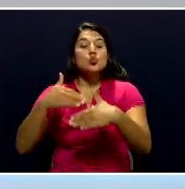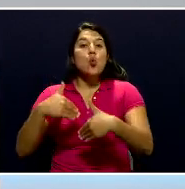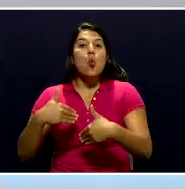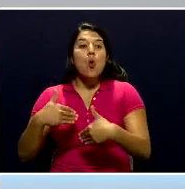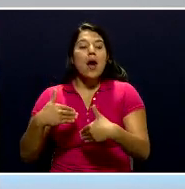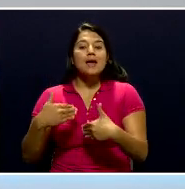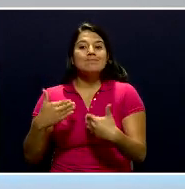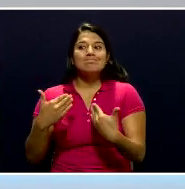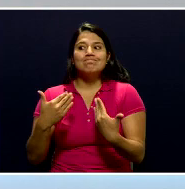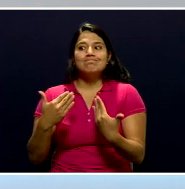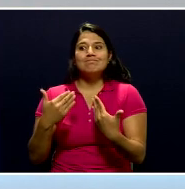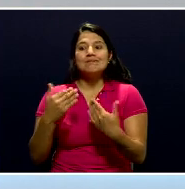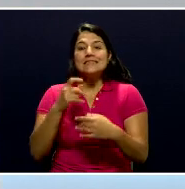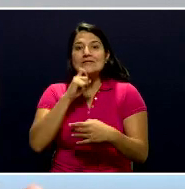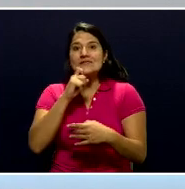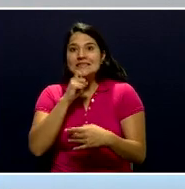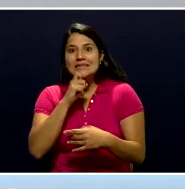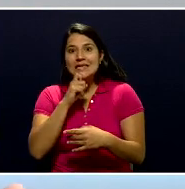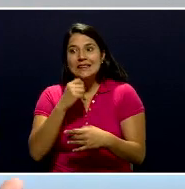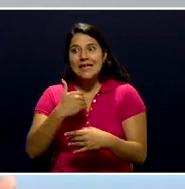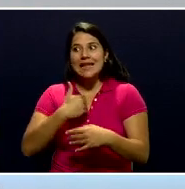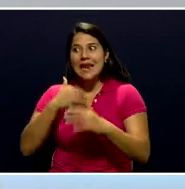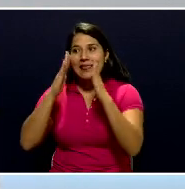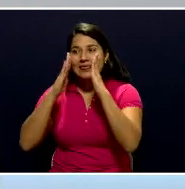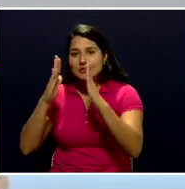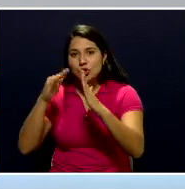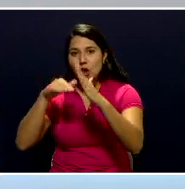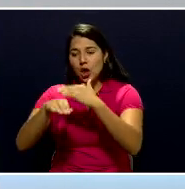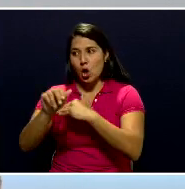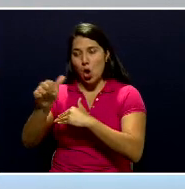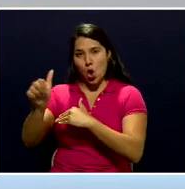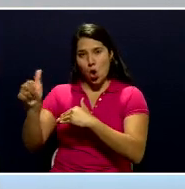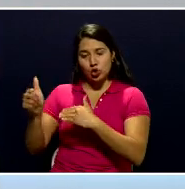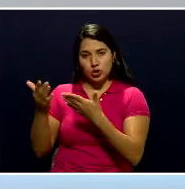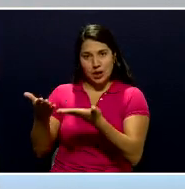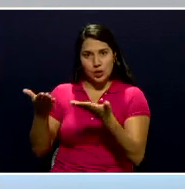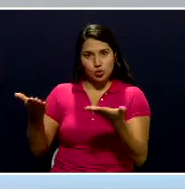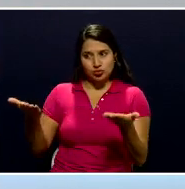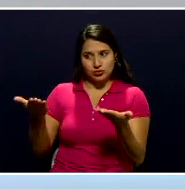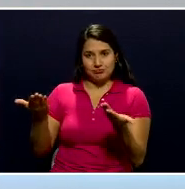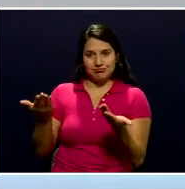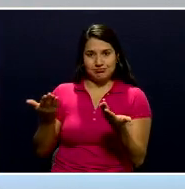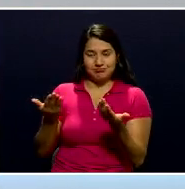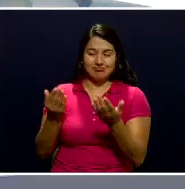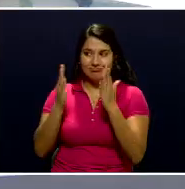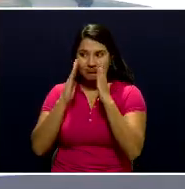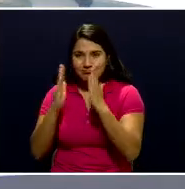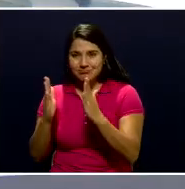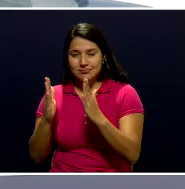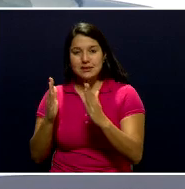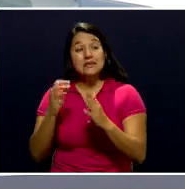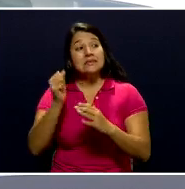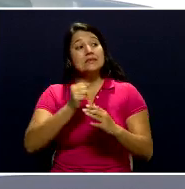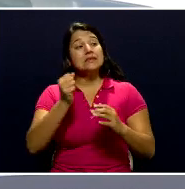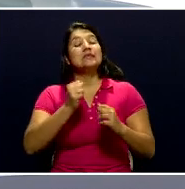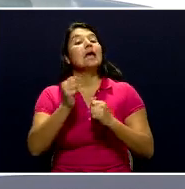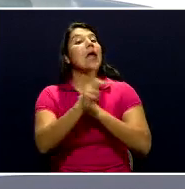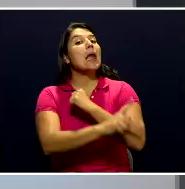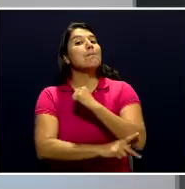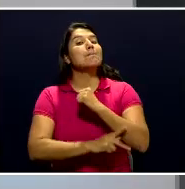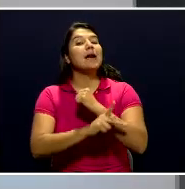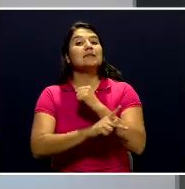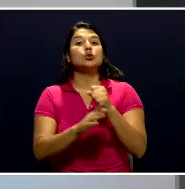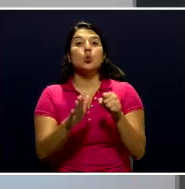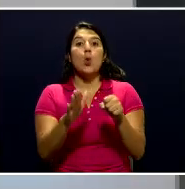atención de otra cosa que no sea justamente la enfermedad, el COVID-19 y el virus. El país entero